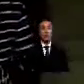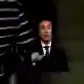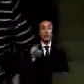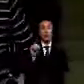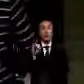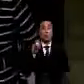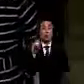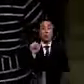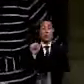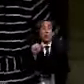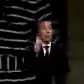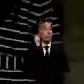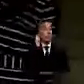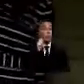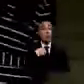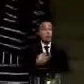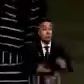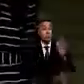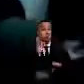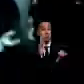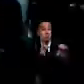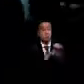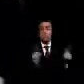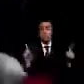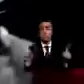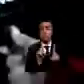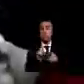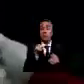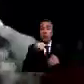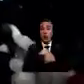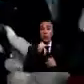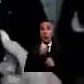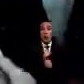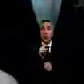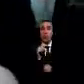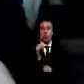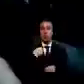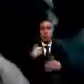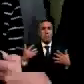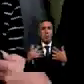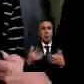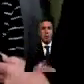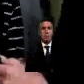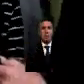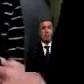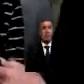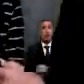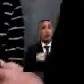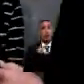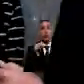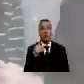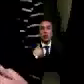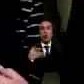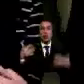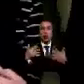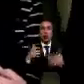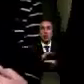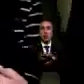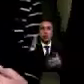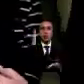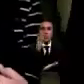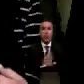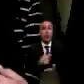Almeida aseguró que no abandonará el Consejo de Participación y que este tipo de acciones no le asustan. Que no me voy a dejar amedrentar.